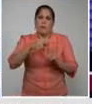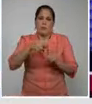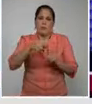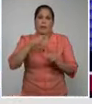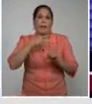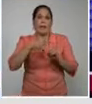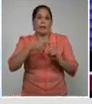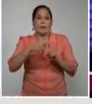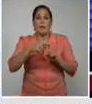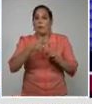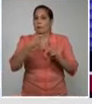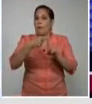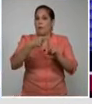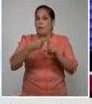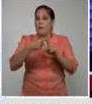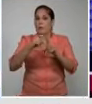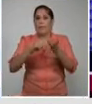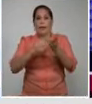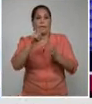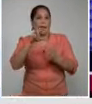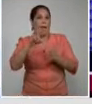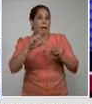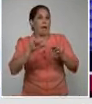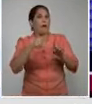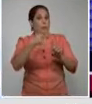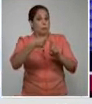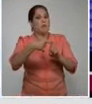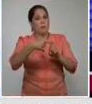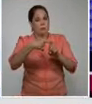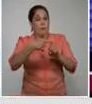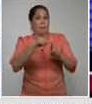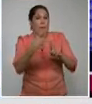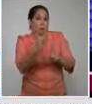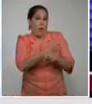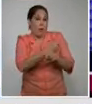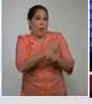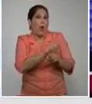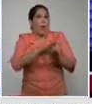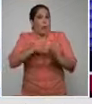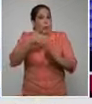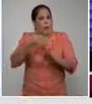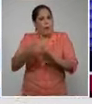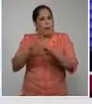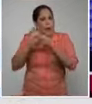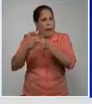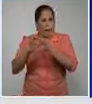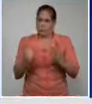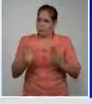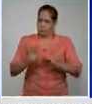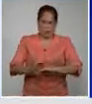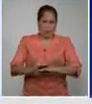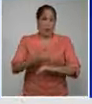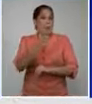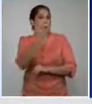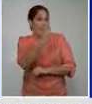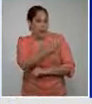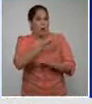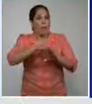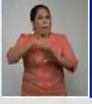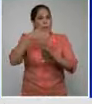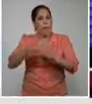PCR positivo. La buena noticia es que la mayoría de esos sujetos han sido formas muy leves de la enfermedad. Otra pregunta,